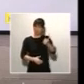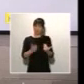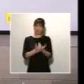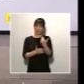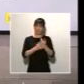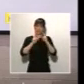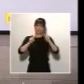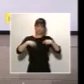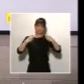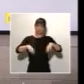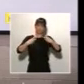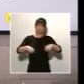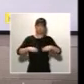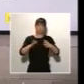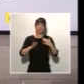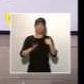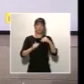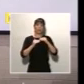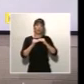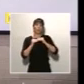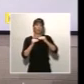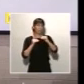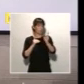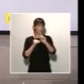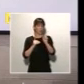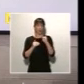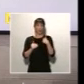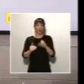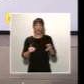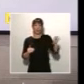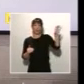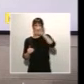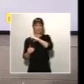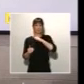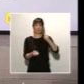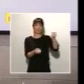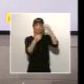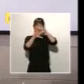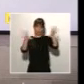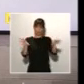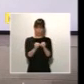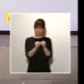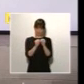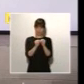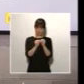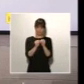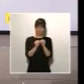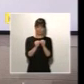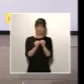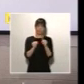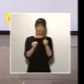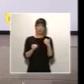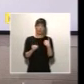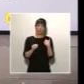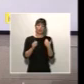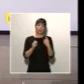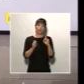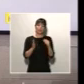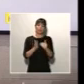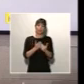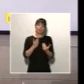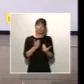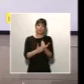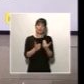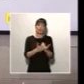no es lineal. Es información de todas las comunidades en conjunto. El ritmo no es lineal, se empezó haciendo menos,